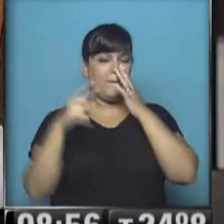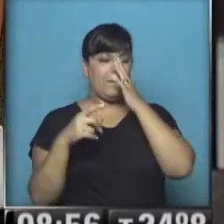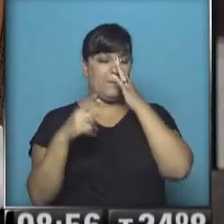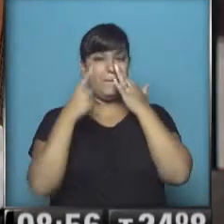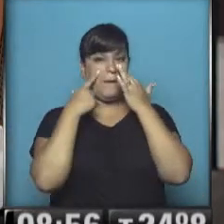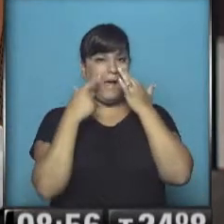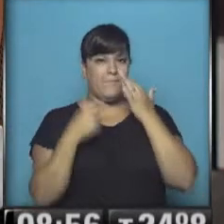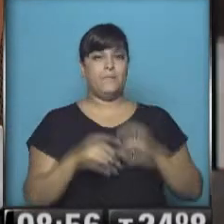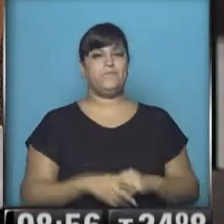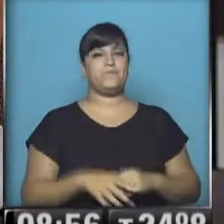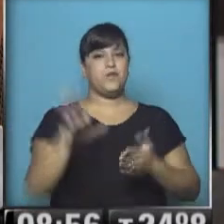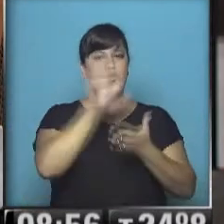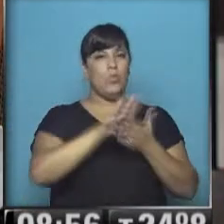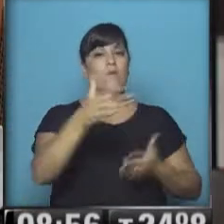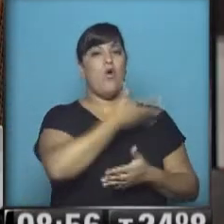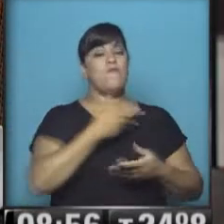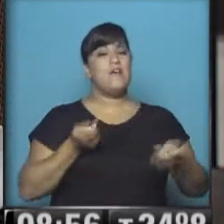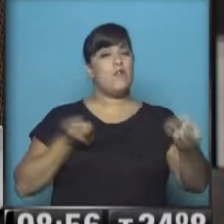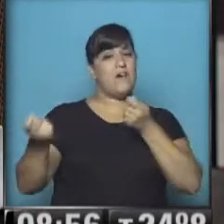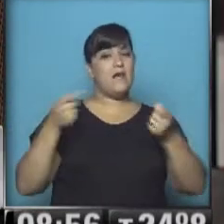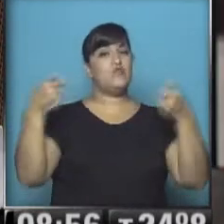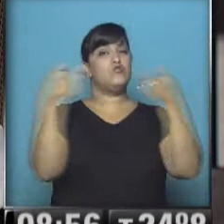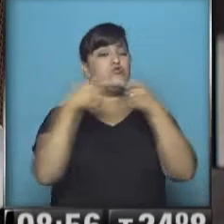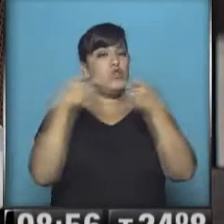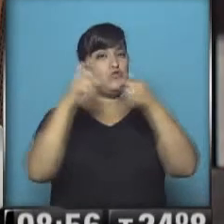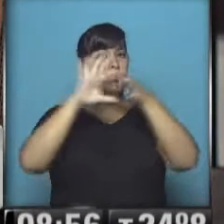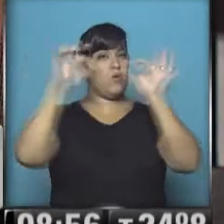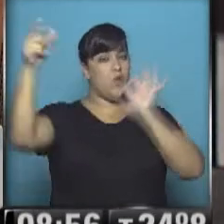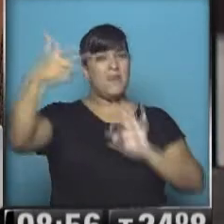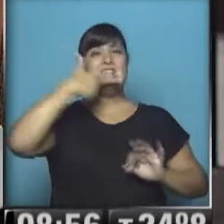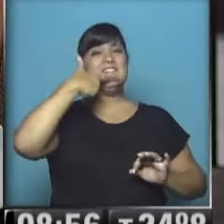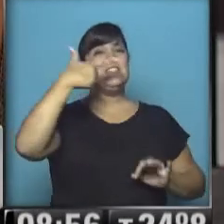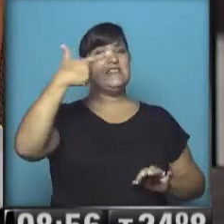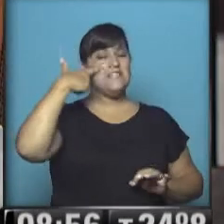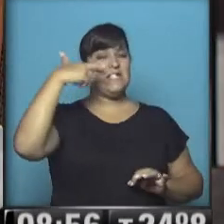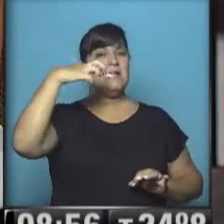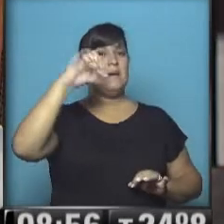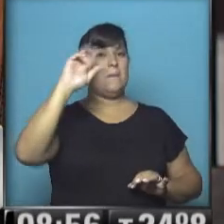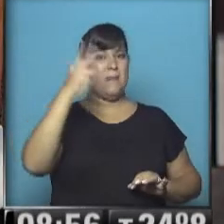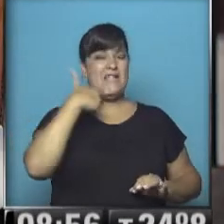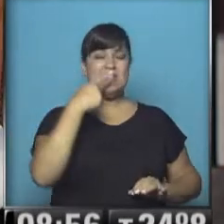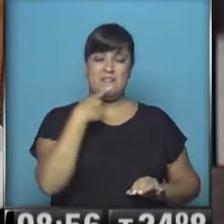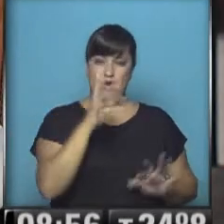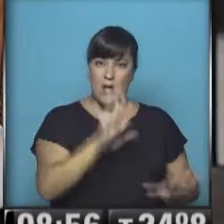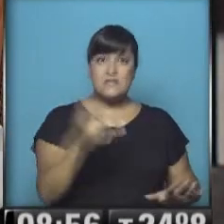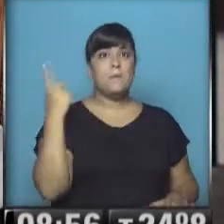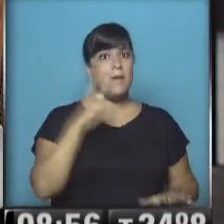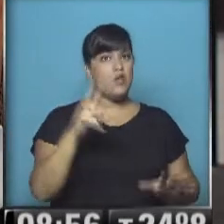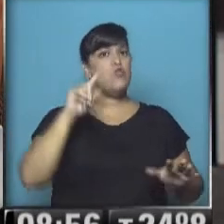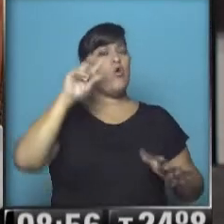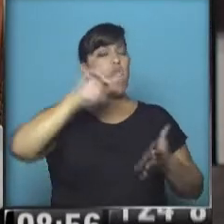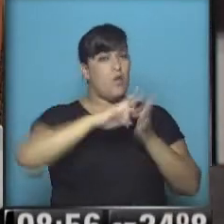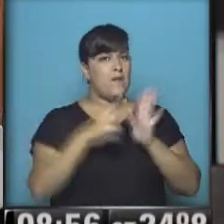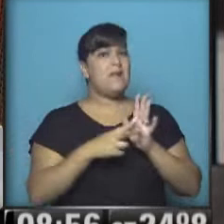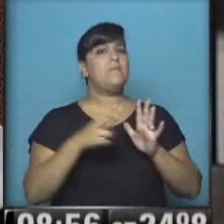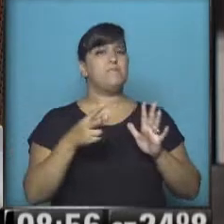a ver el nuevo gobierno negociada con nuestros socios europeos dijo sí para ayer ni bien ganó pero sí nuevos déficits pero tampoco